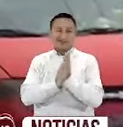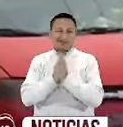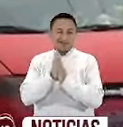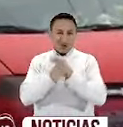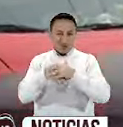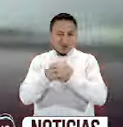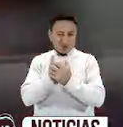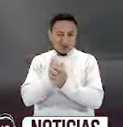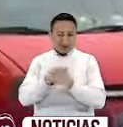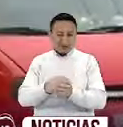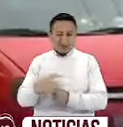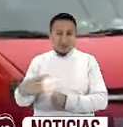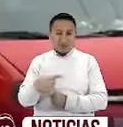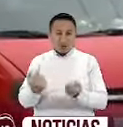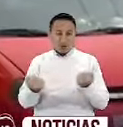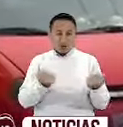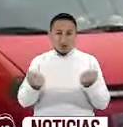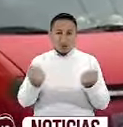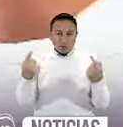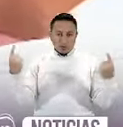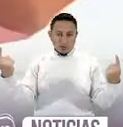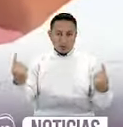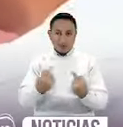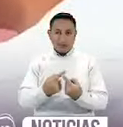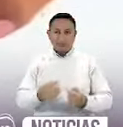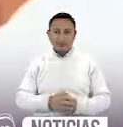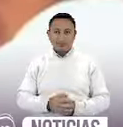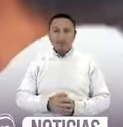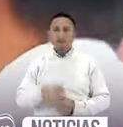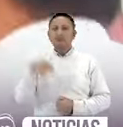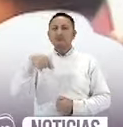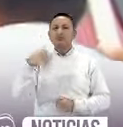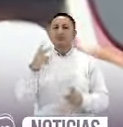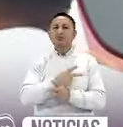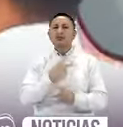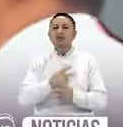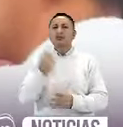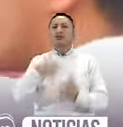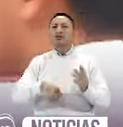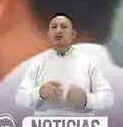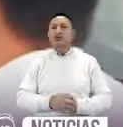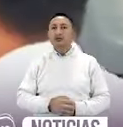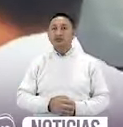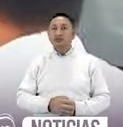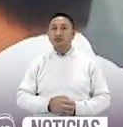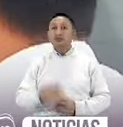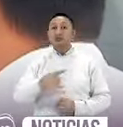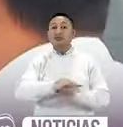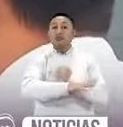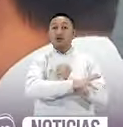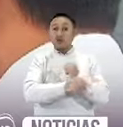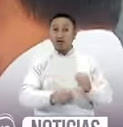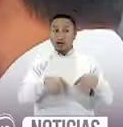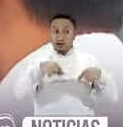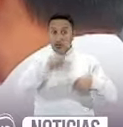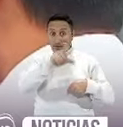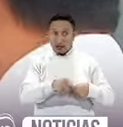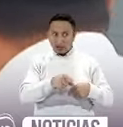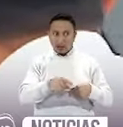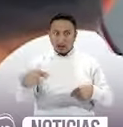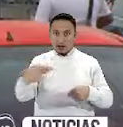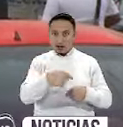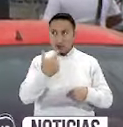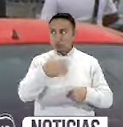delincuentes que operan en esa zona. ¿Cuál es el peligro al que se exponen ustedes en este lugar? Al robo, papito lindo, los pillo cada vez y cuando